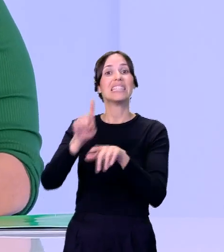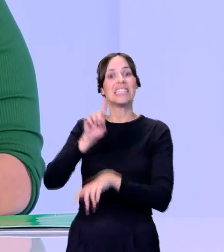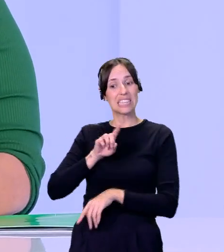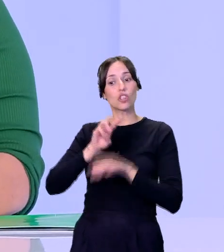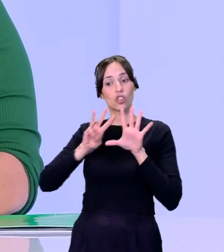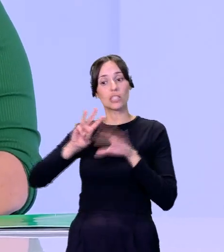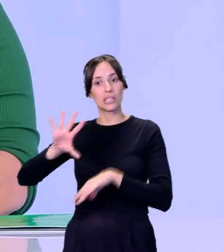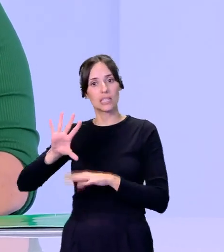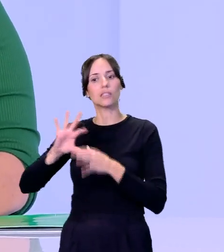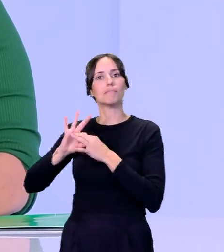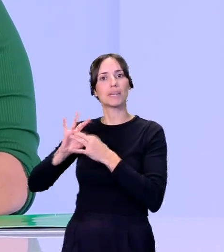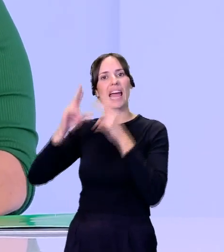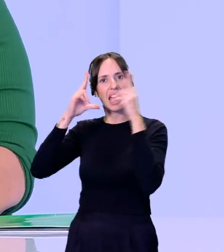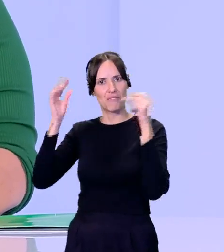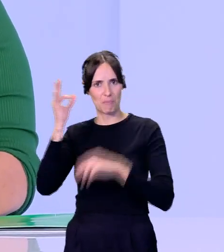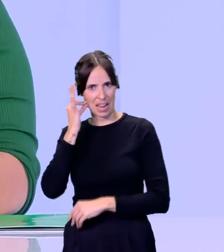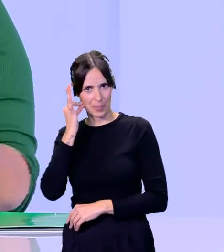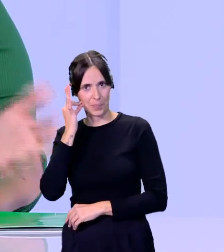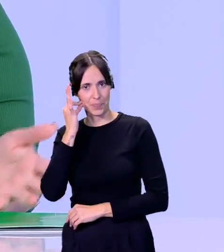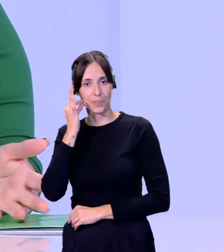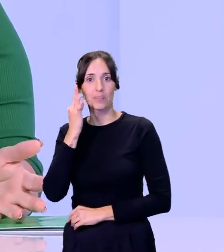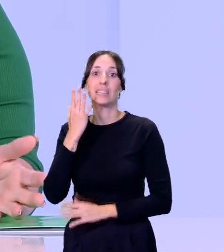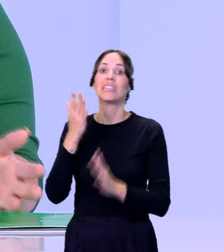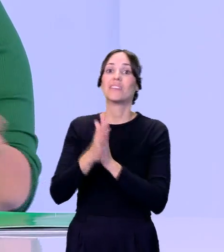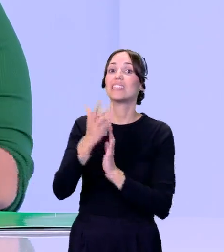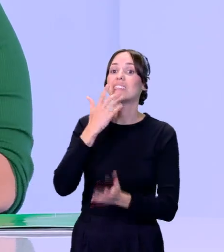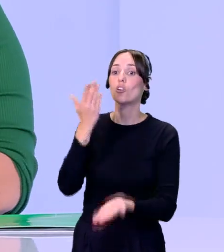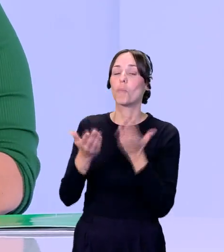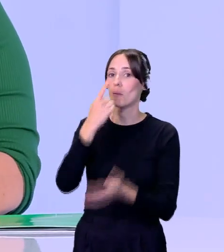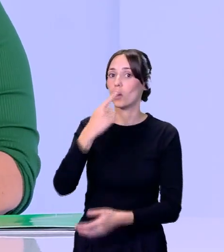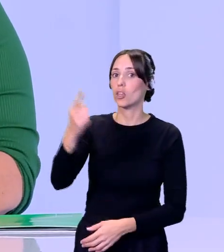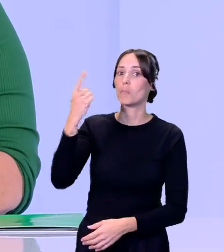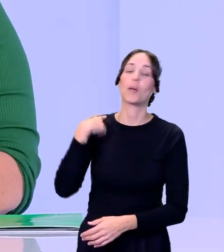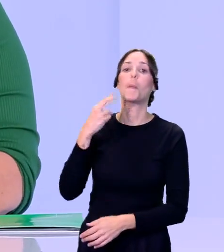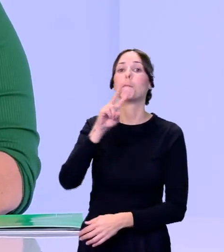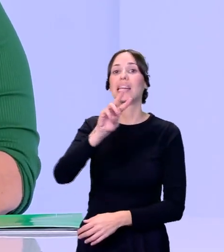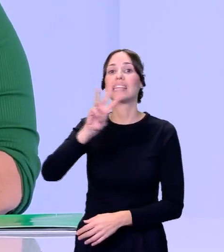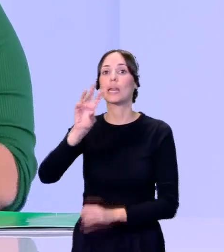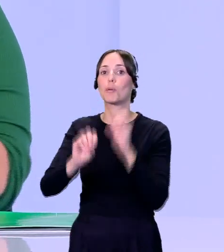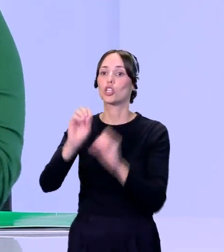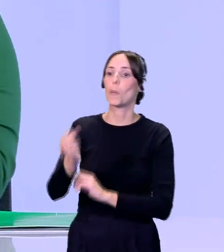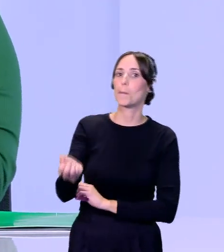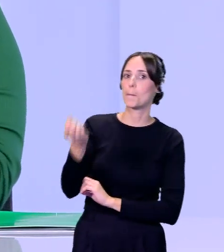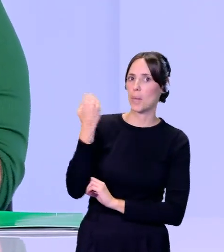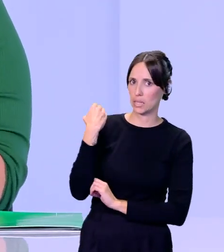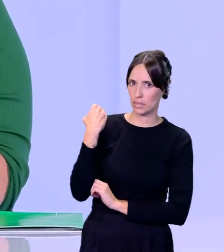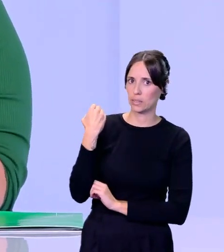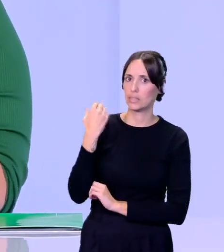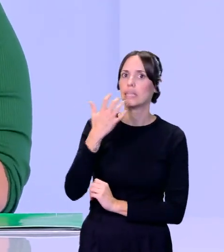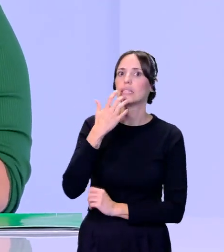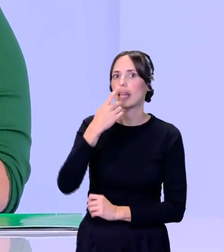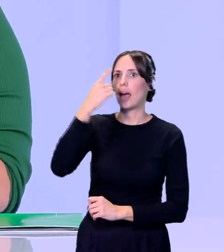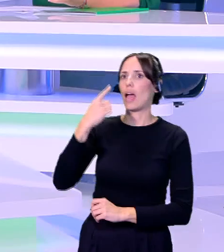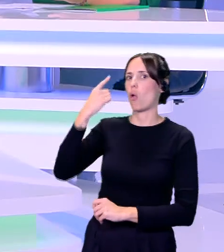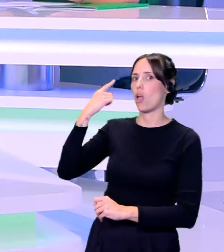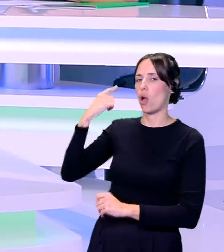185 correspondían a enfermeras. Esto supone, con respecto al año anterior, un incremento de un 23%, que si viéramos años anteriores, pues